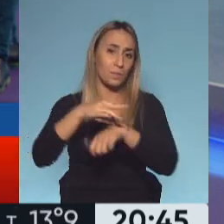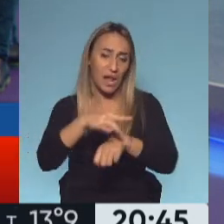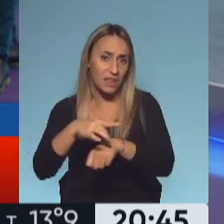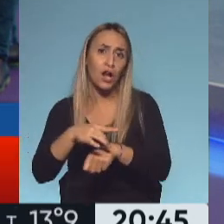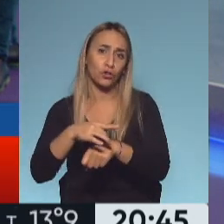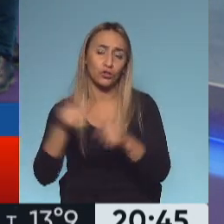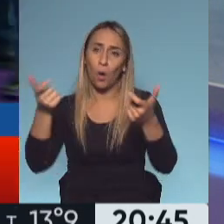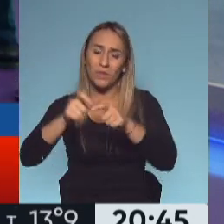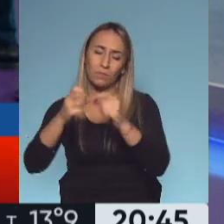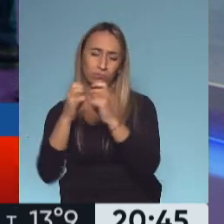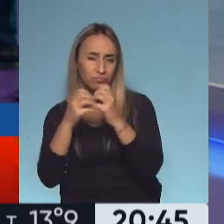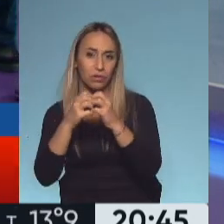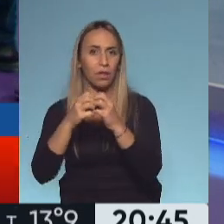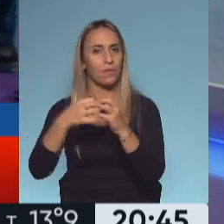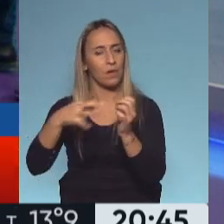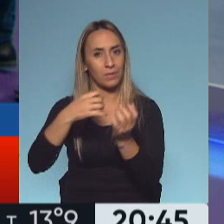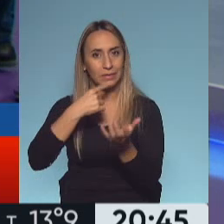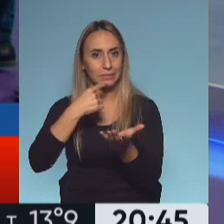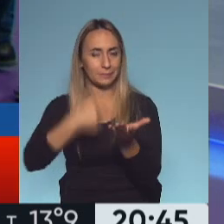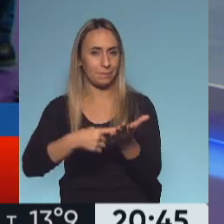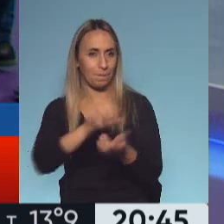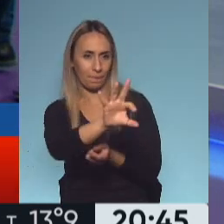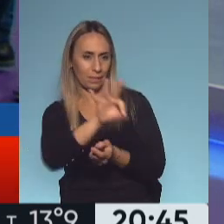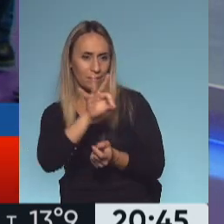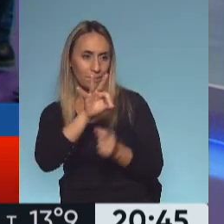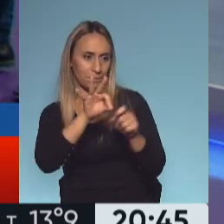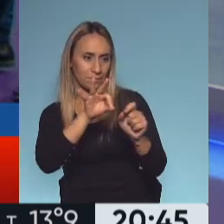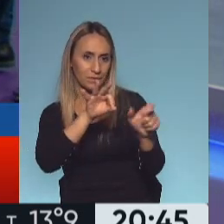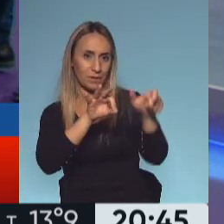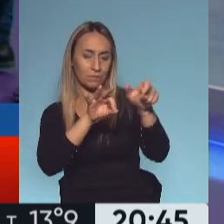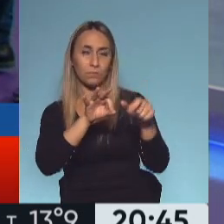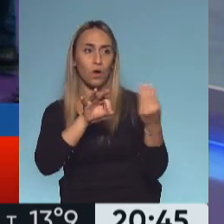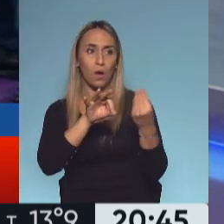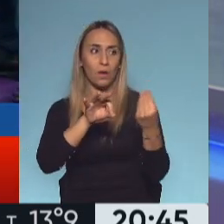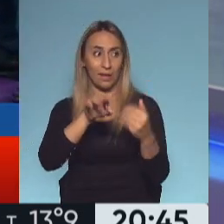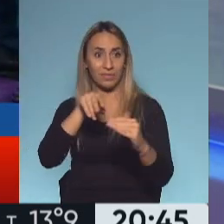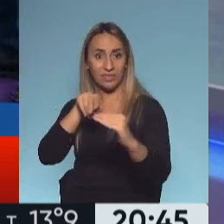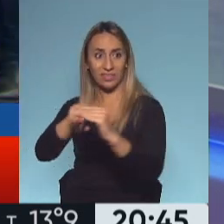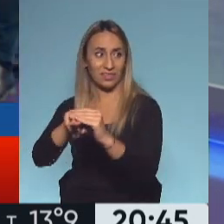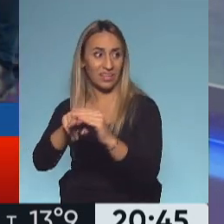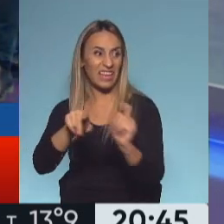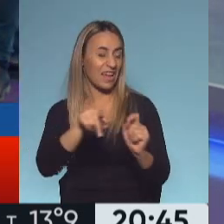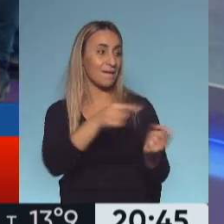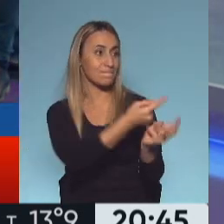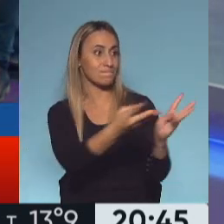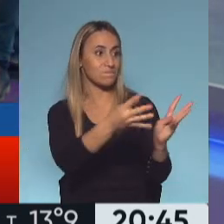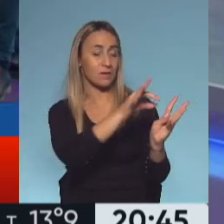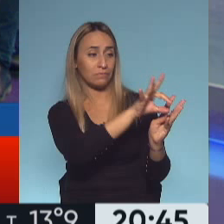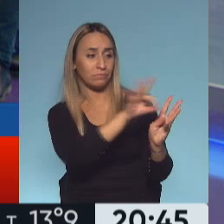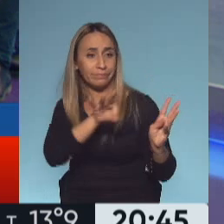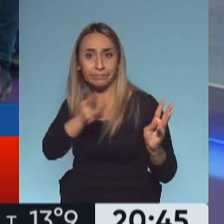entiendo, tiene que elegir a qué paciente darle esa cama de terapia intensiva. Usted lo que dice es que hasta